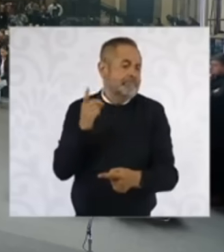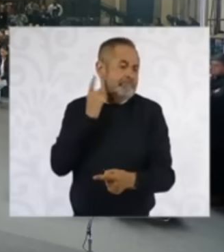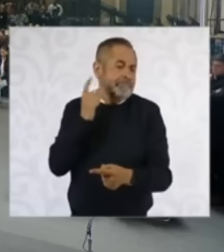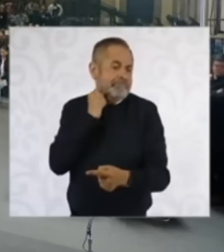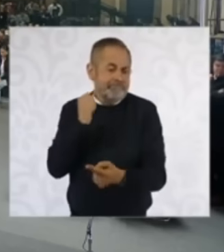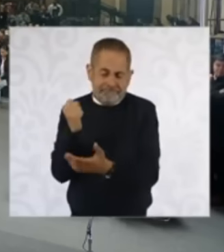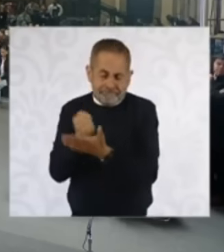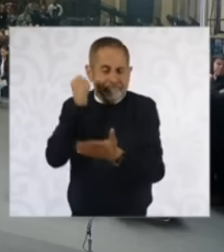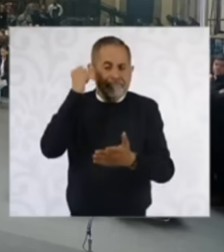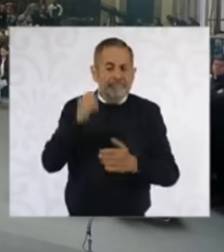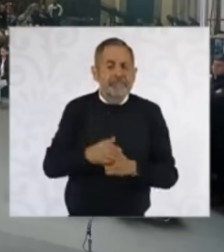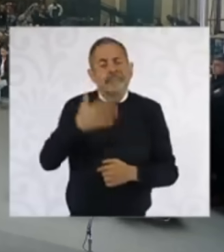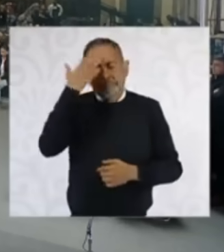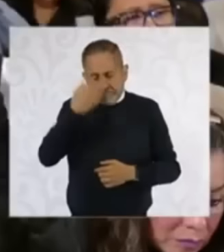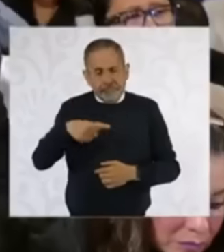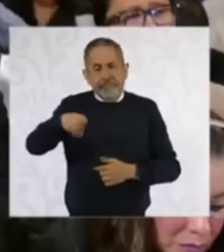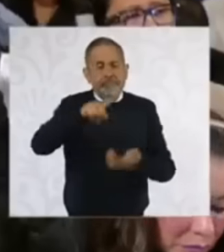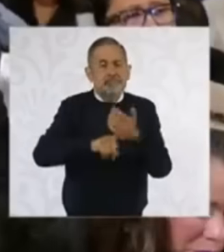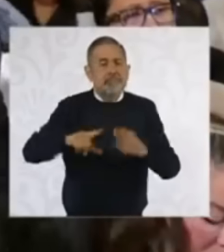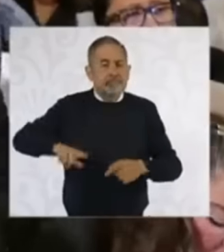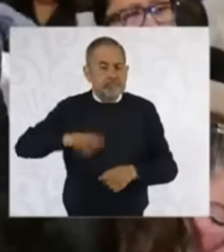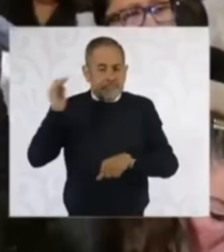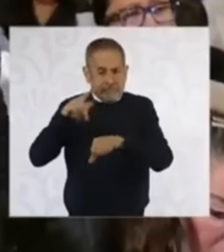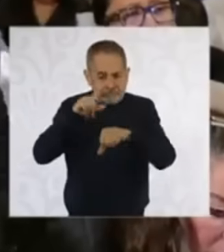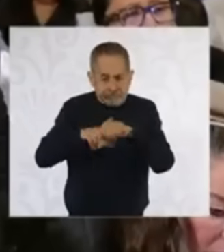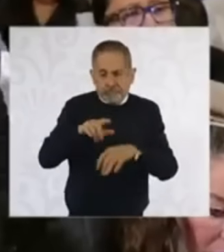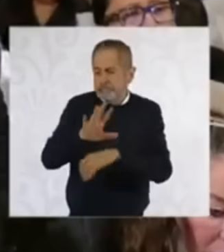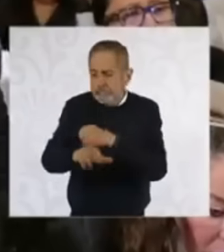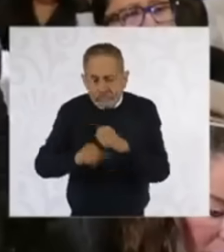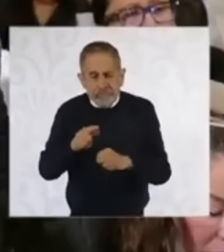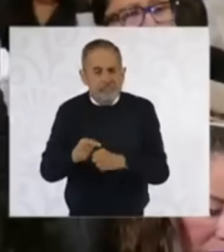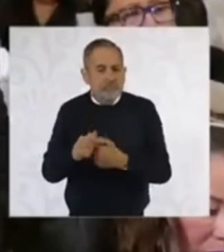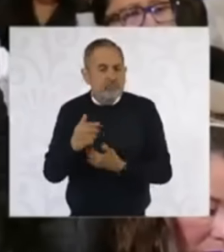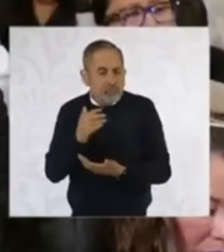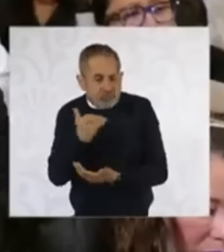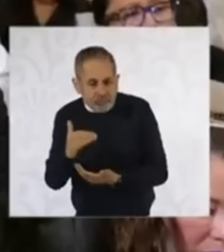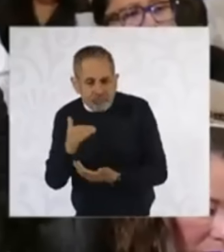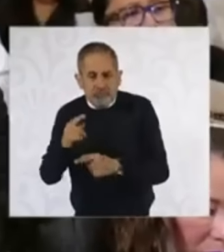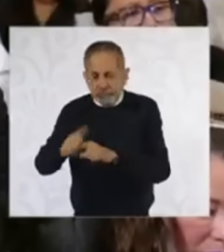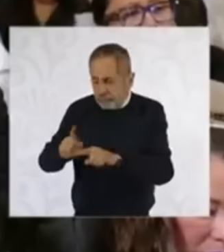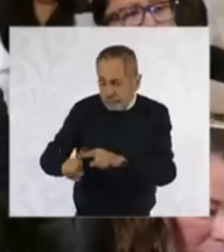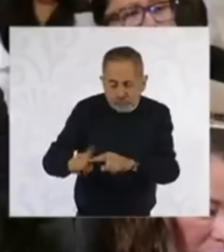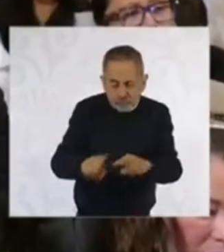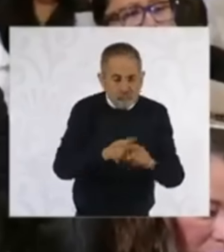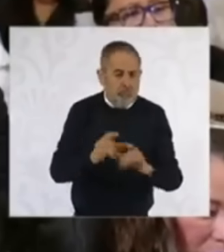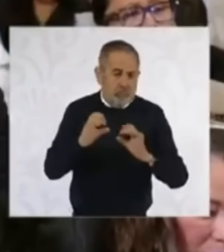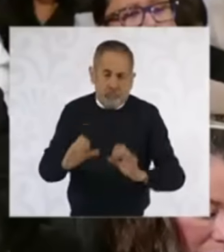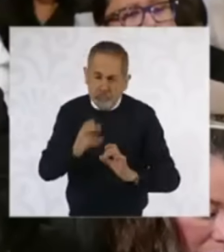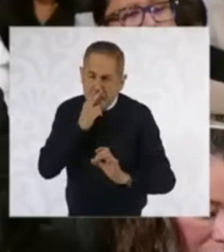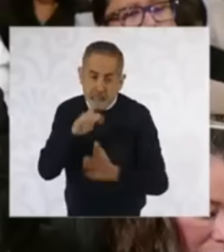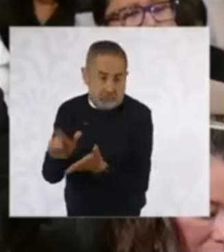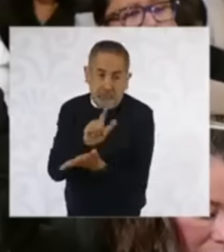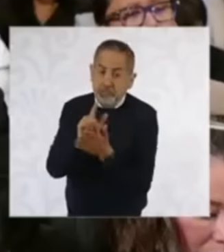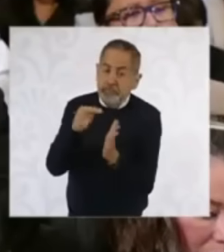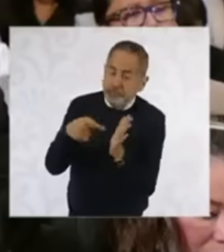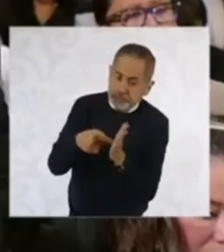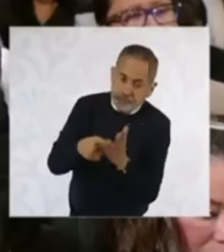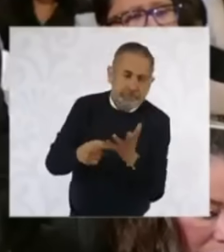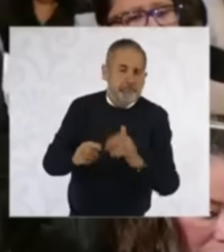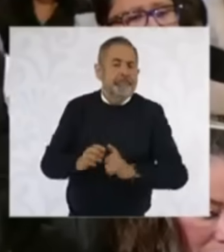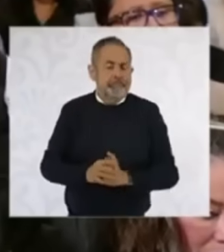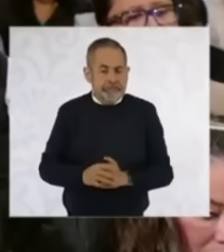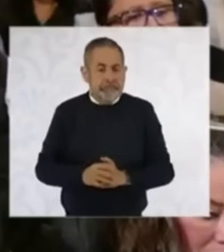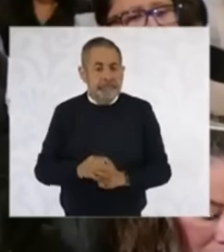un compromiso del Gobierno Federal para que los animales las mascotas que que existan en México tengan este cuidado y protección con datos